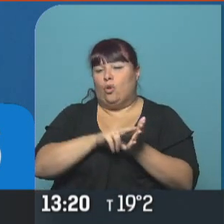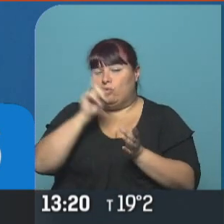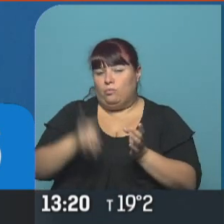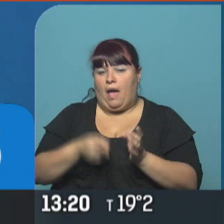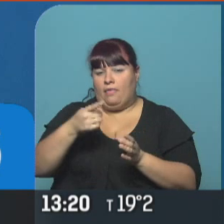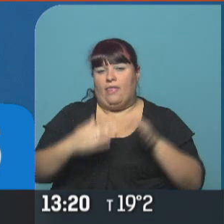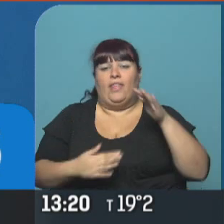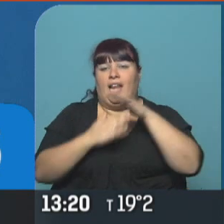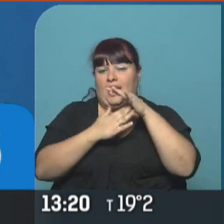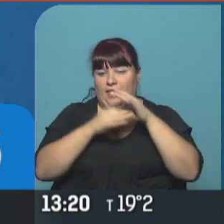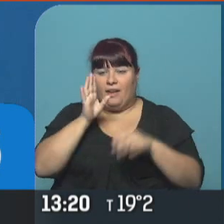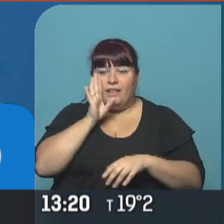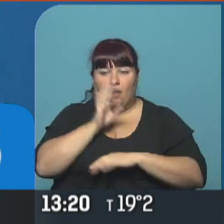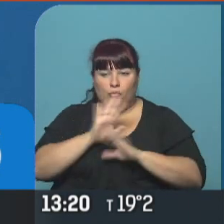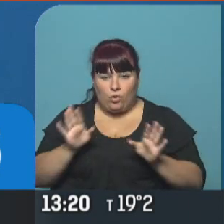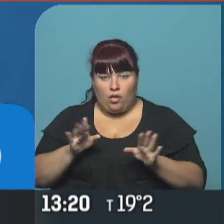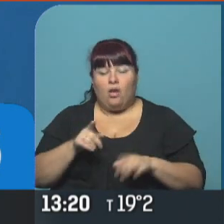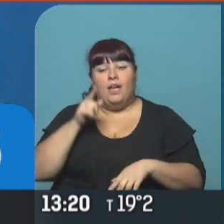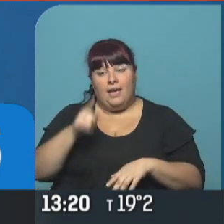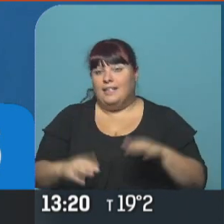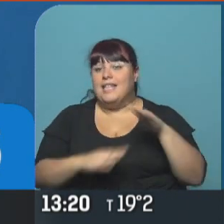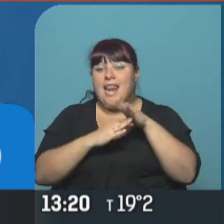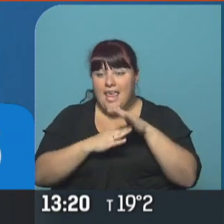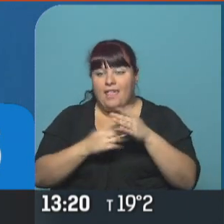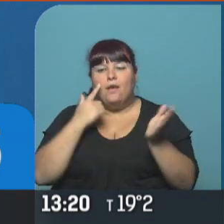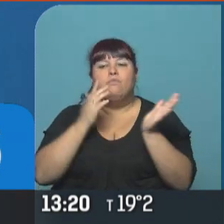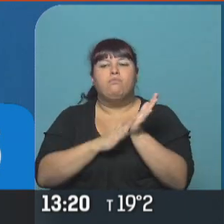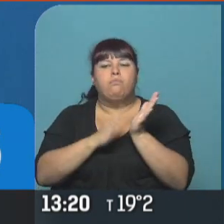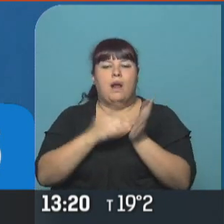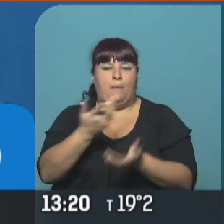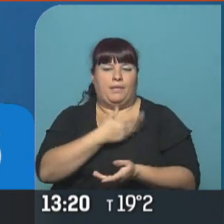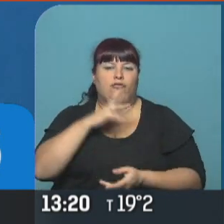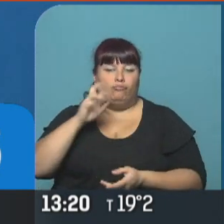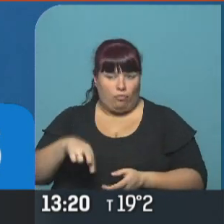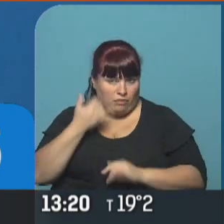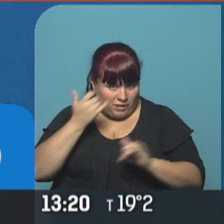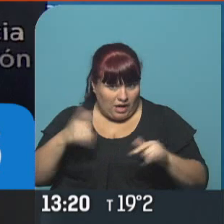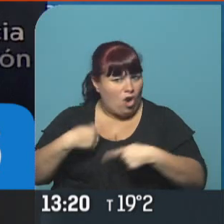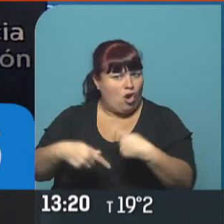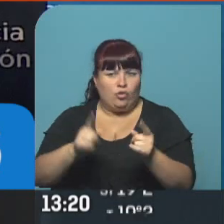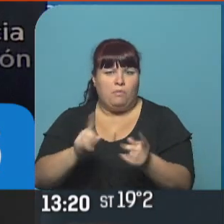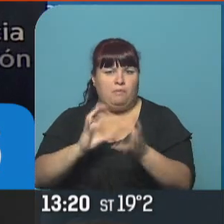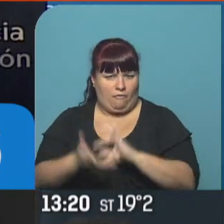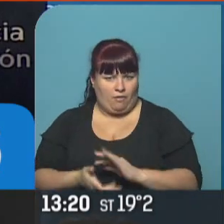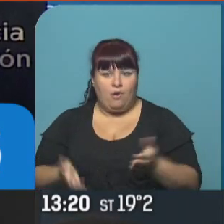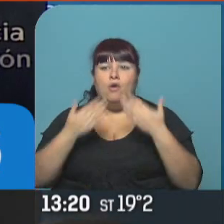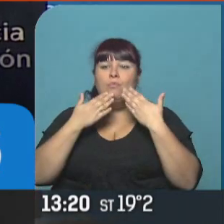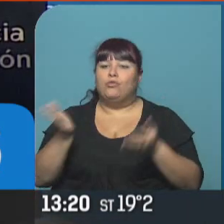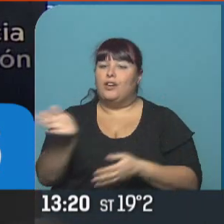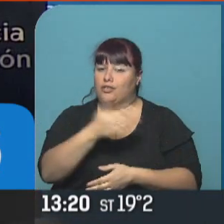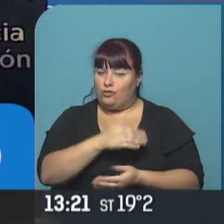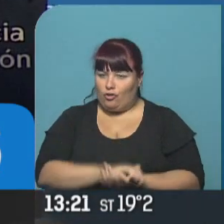del liderazgo de Estados Unidos, y es el liderazgo que demuestra el presidente Trump. Lo demostró y lo va a seguir demostrando. Muchas gracias a